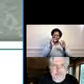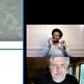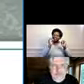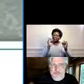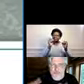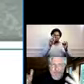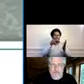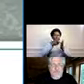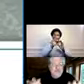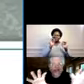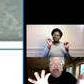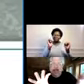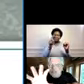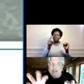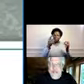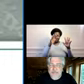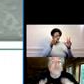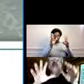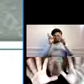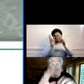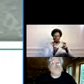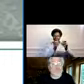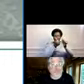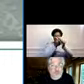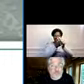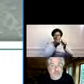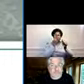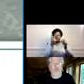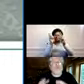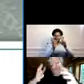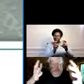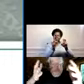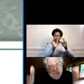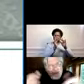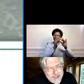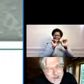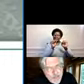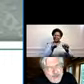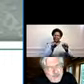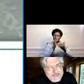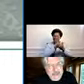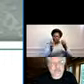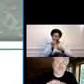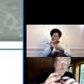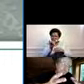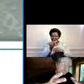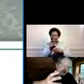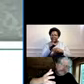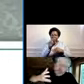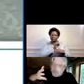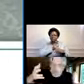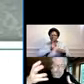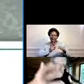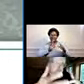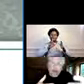Nada. De hecho, puede bajarlos electrónicamente ahorita, después del seminario web y ver si es algo que ya está usando o si puede